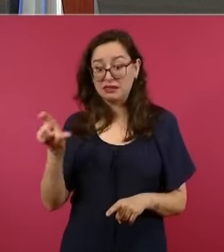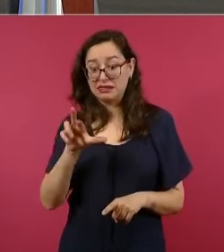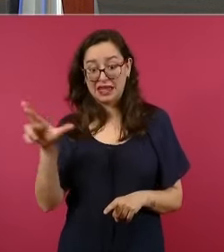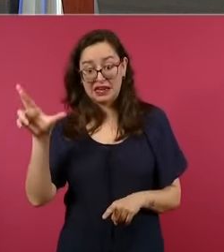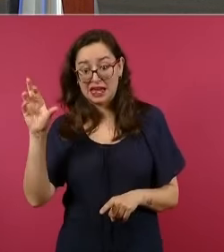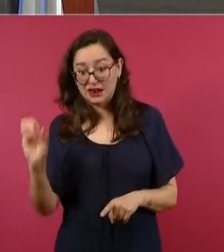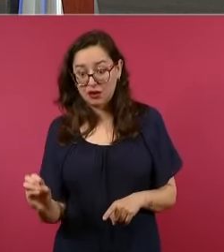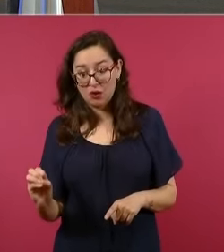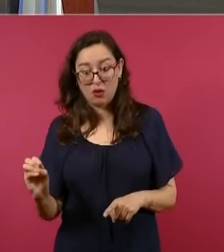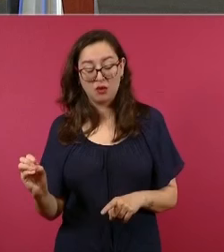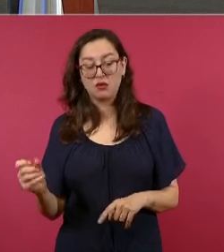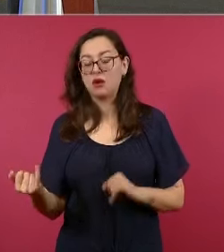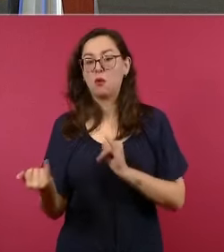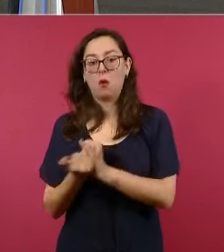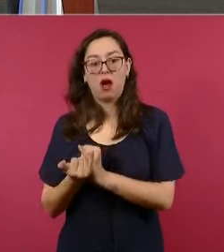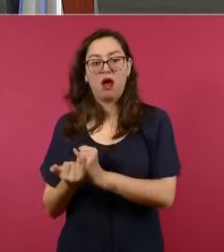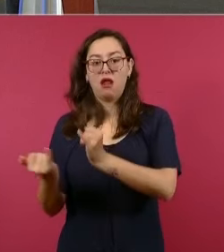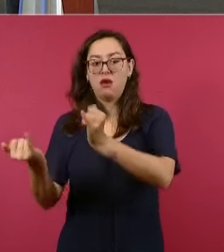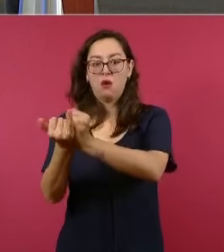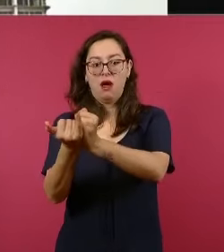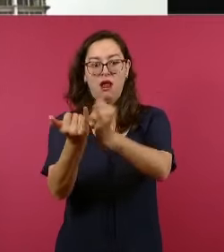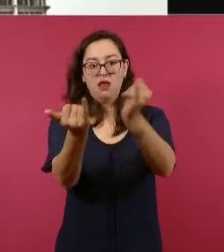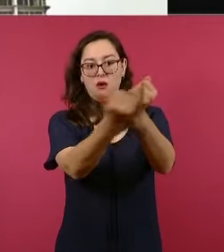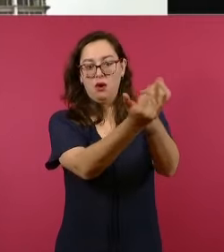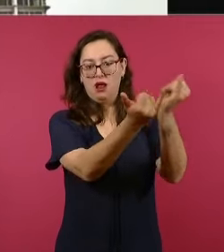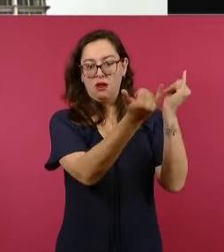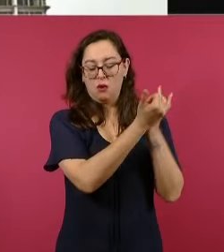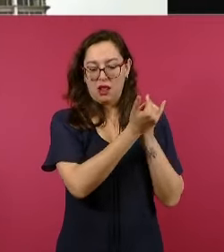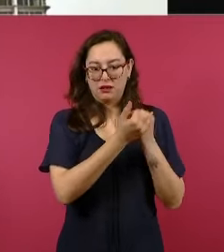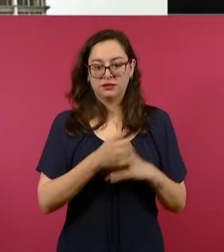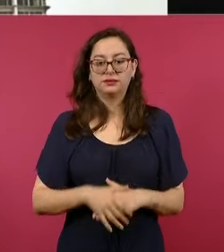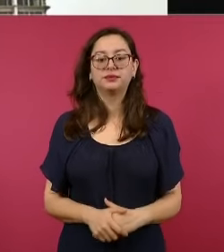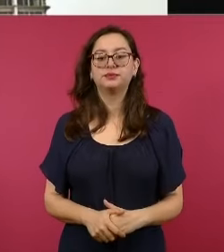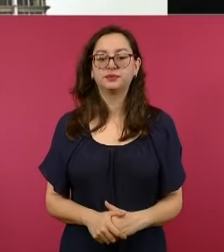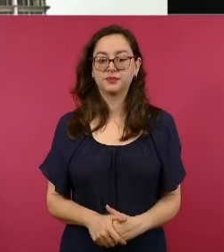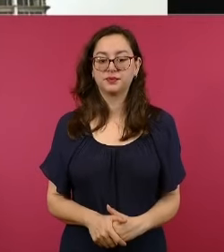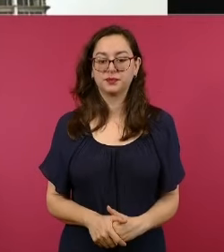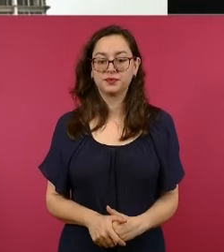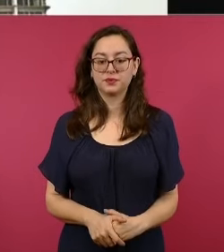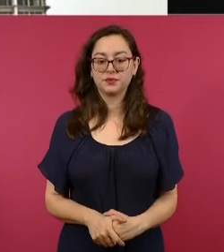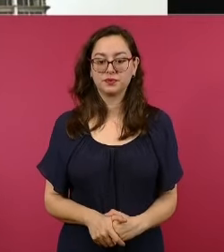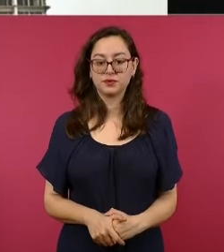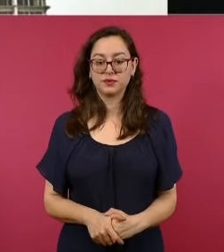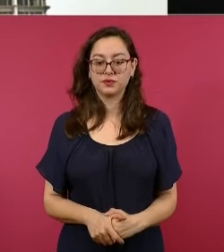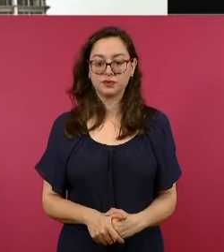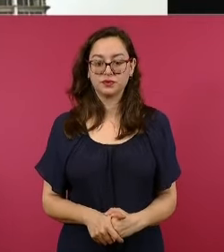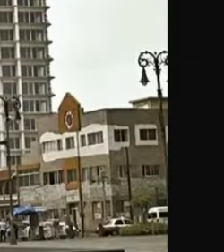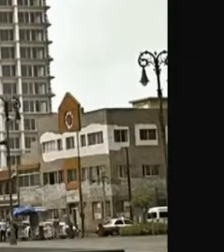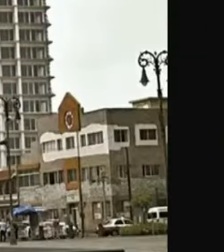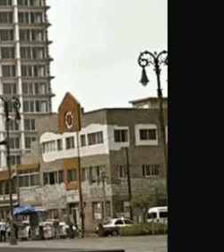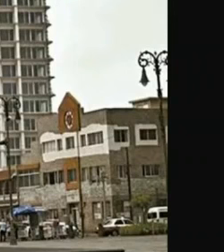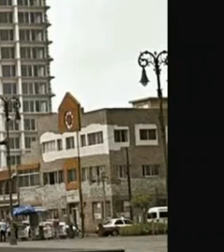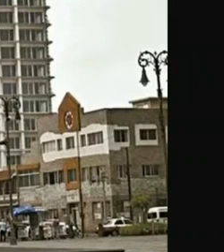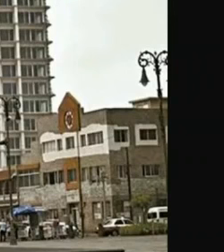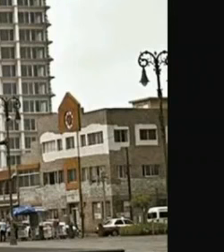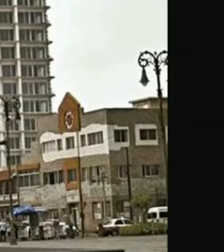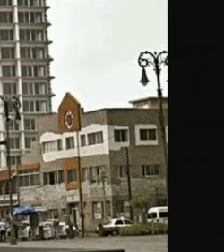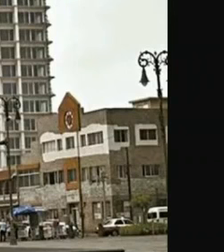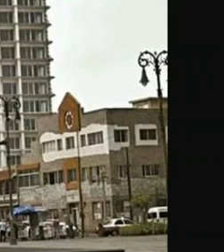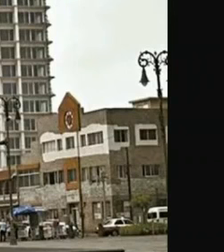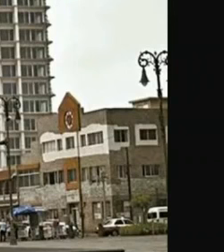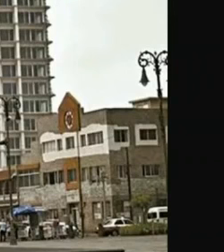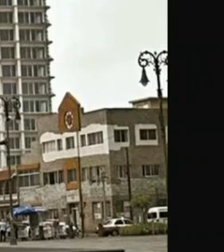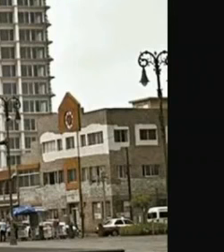lados Ah bueno ballarta que viene aquí la Señora Susana